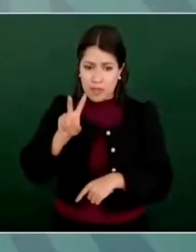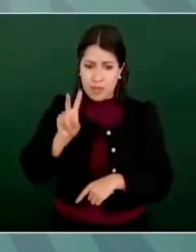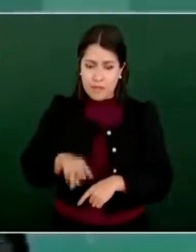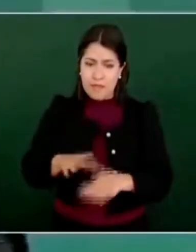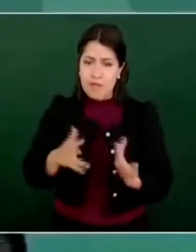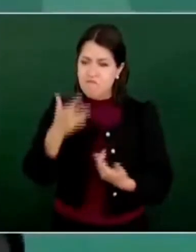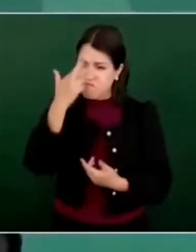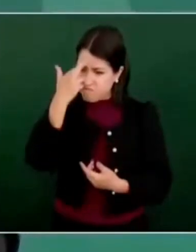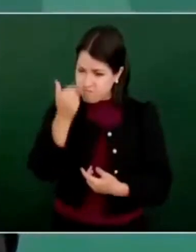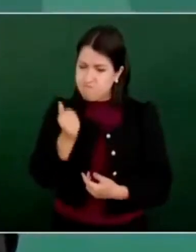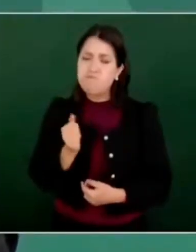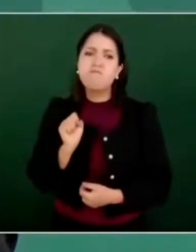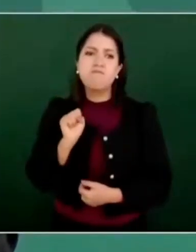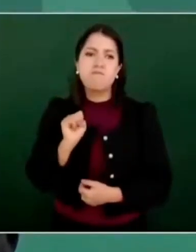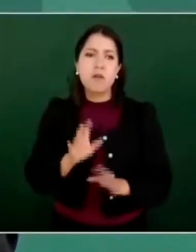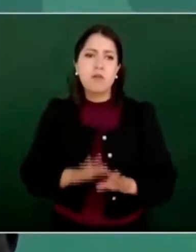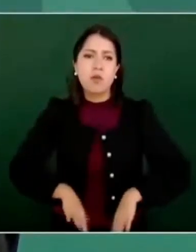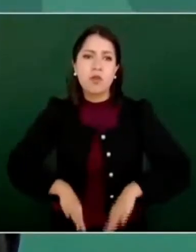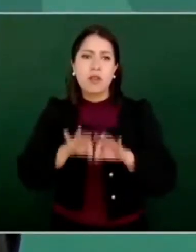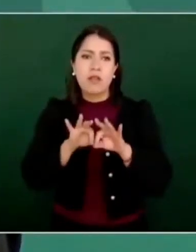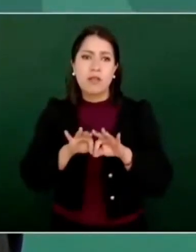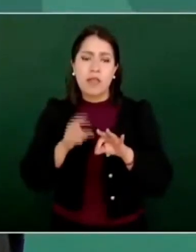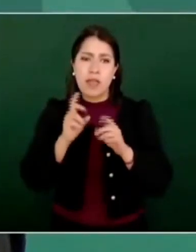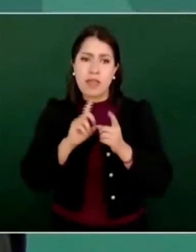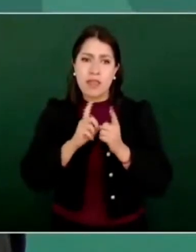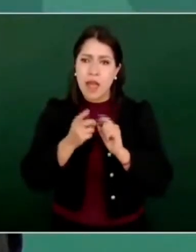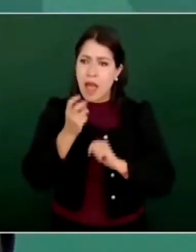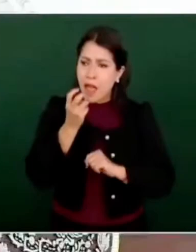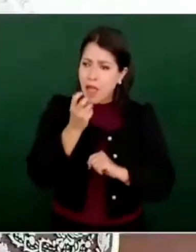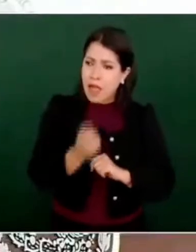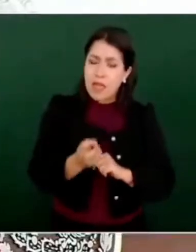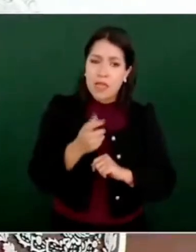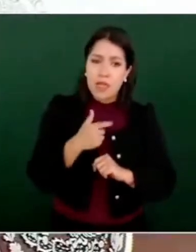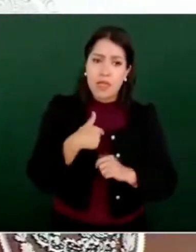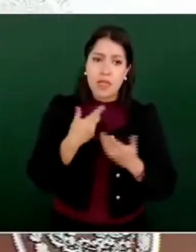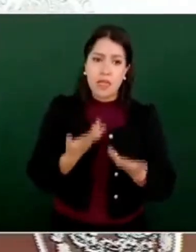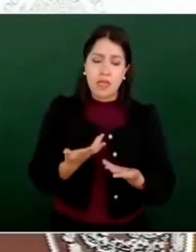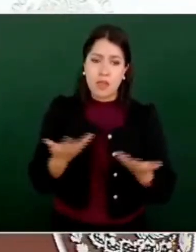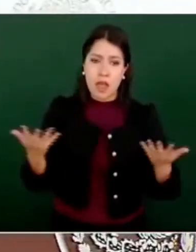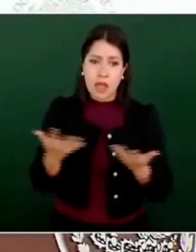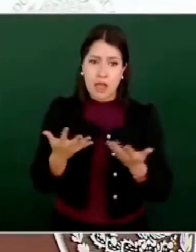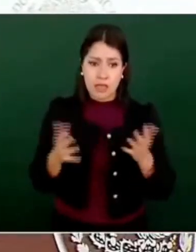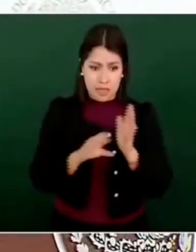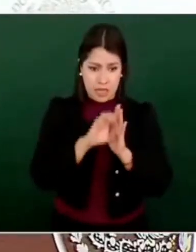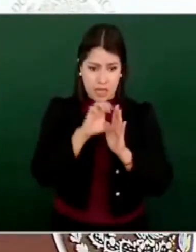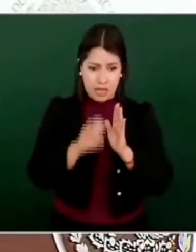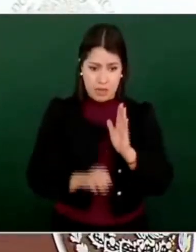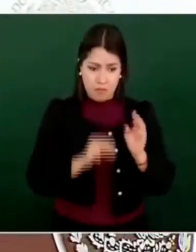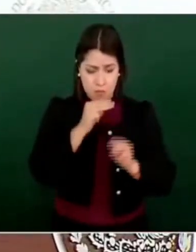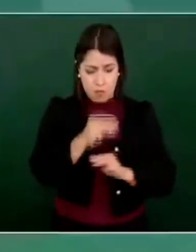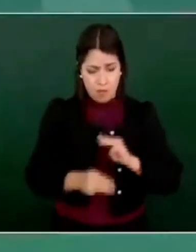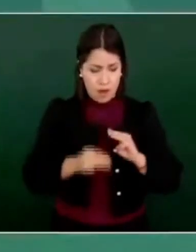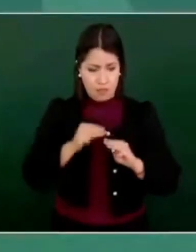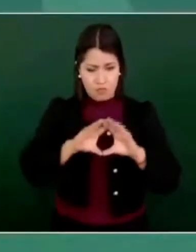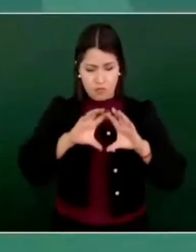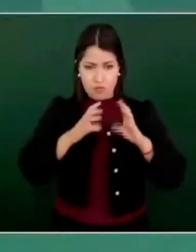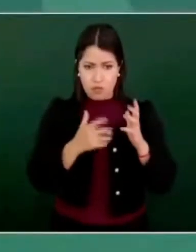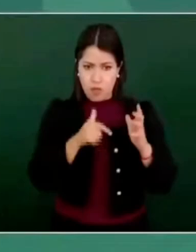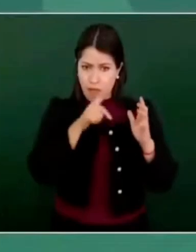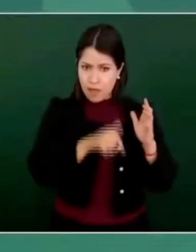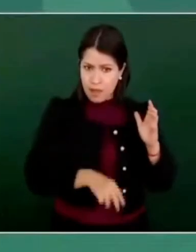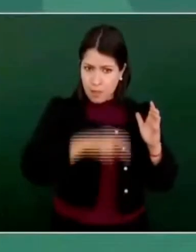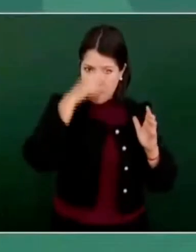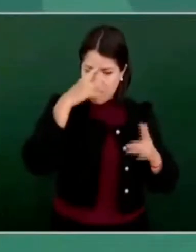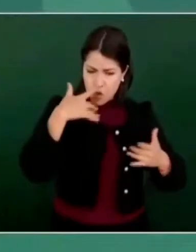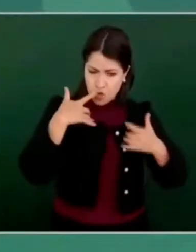razón. Fue la dignidad la que convirtió en un ejemplo mundial la lucha del pueblo de México por